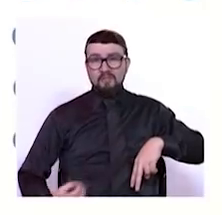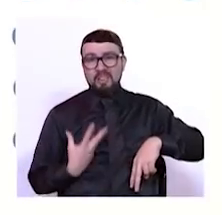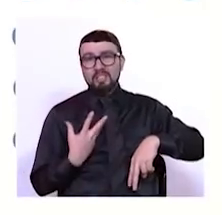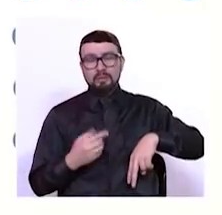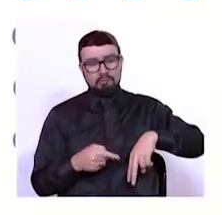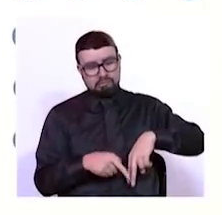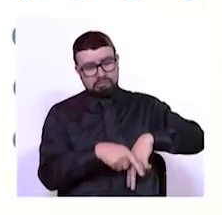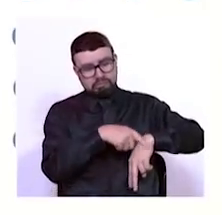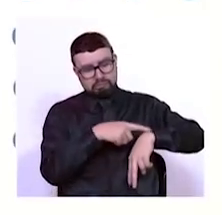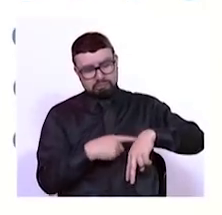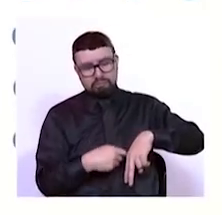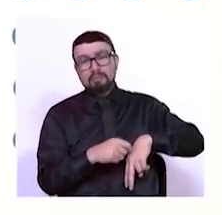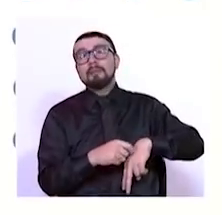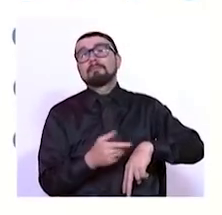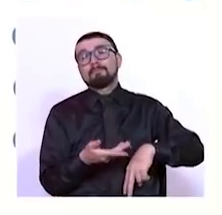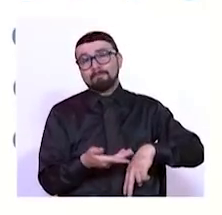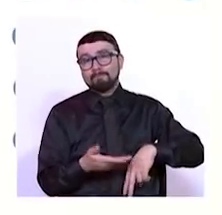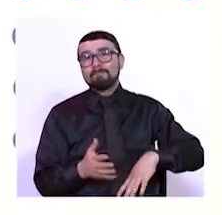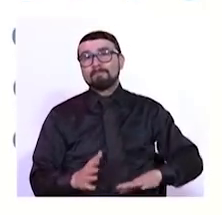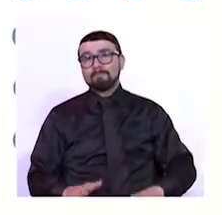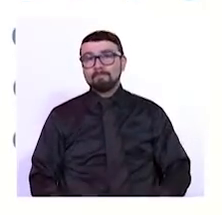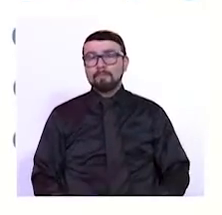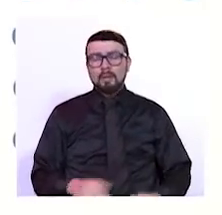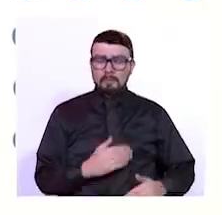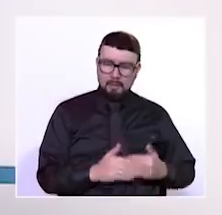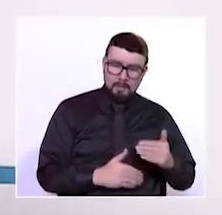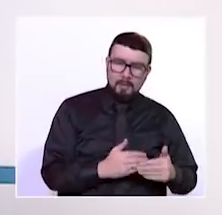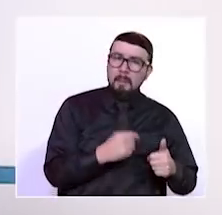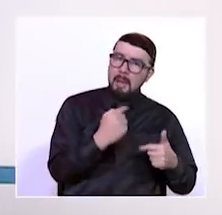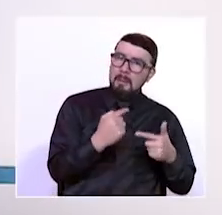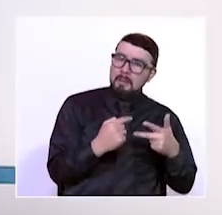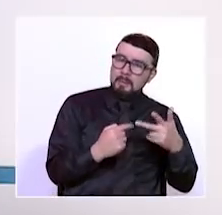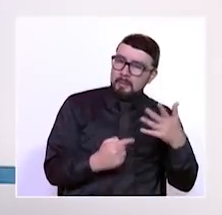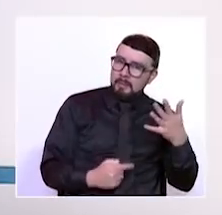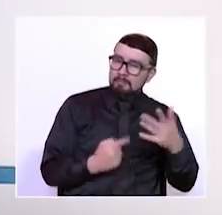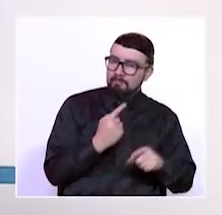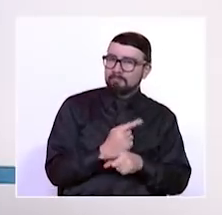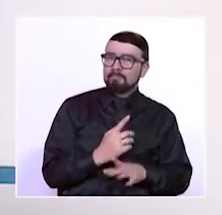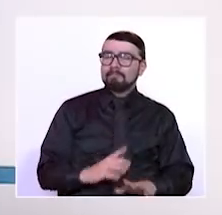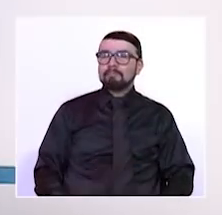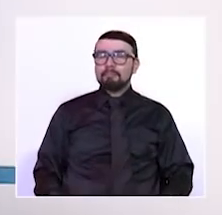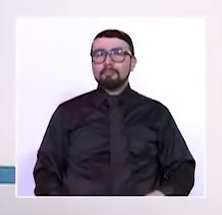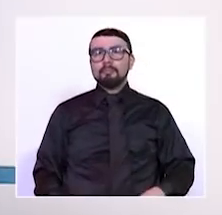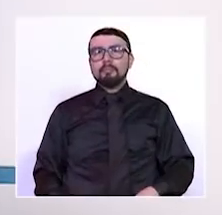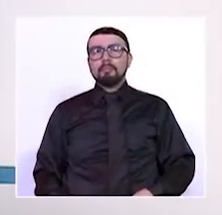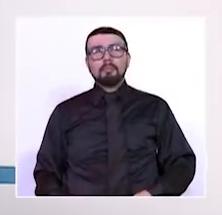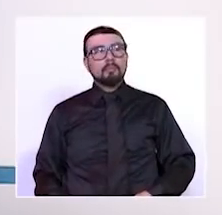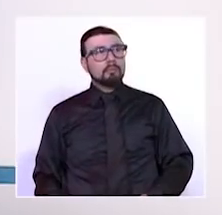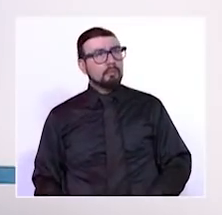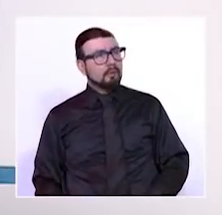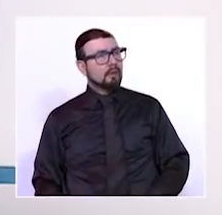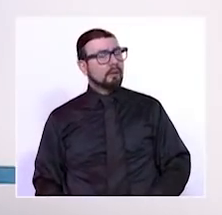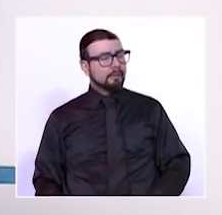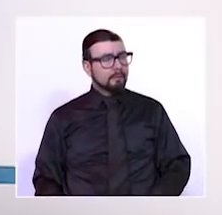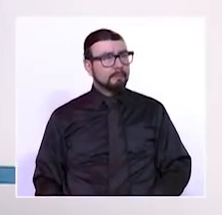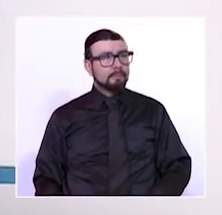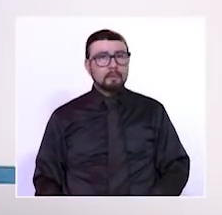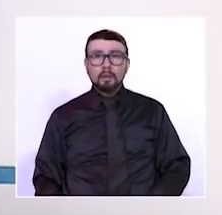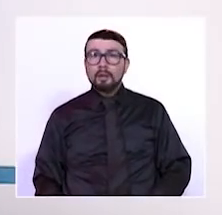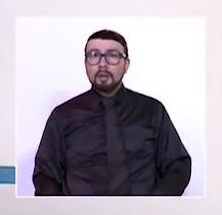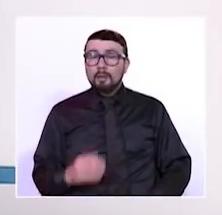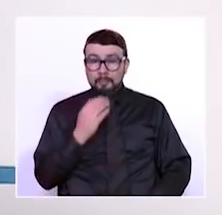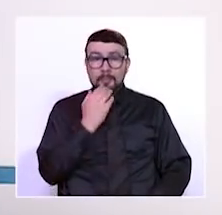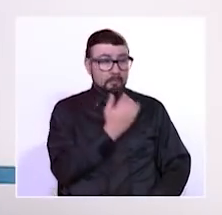nivel sistémico. En ese orden de ideas, lo que nosotros tratamos con toda